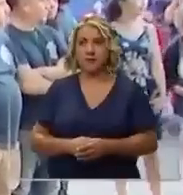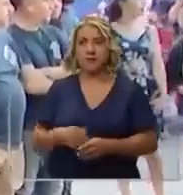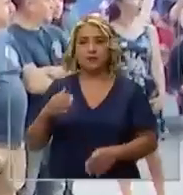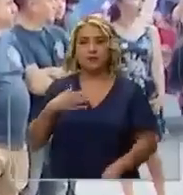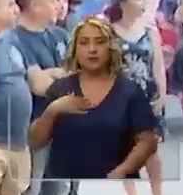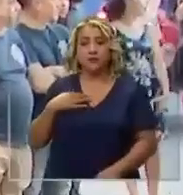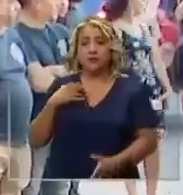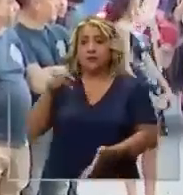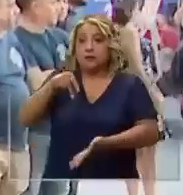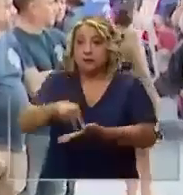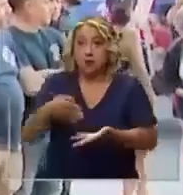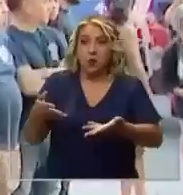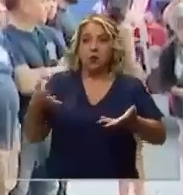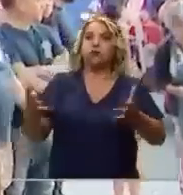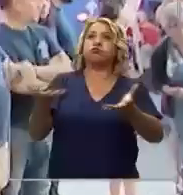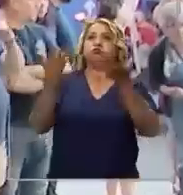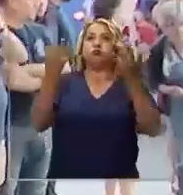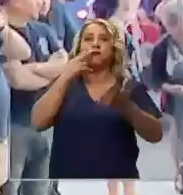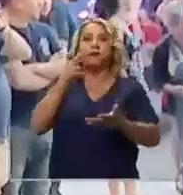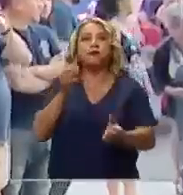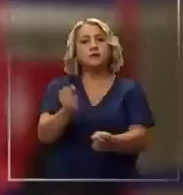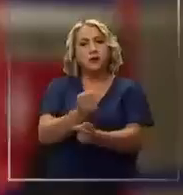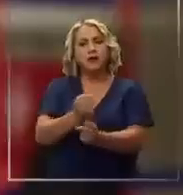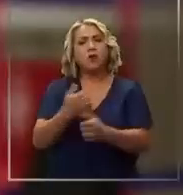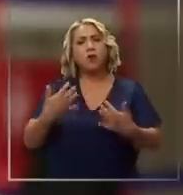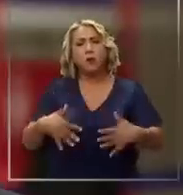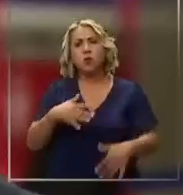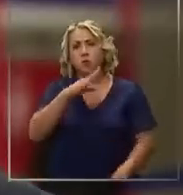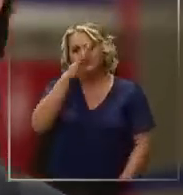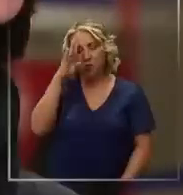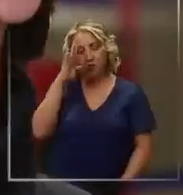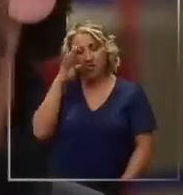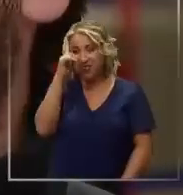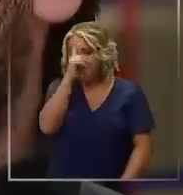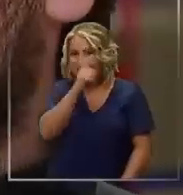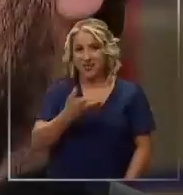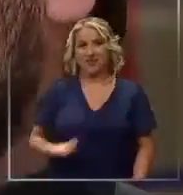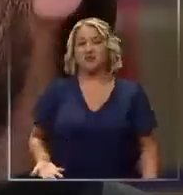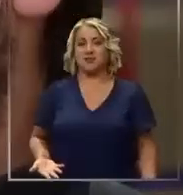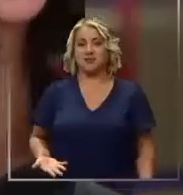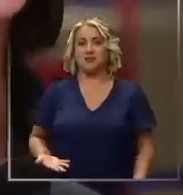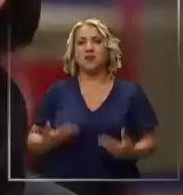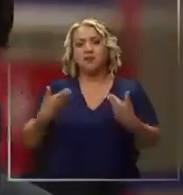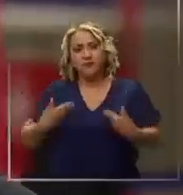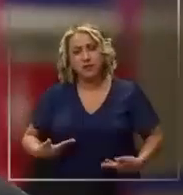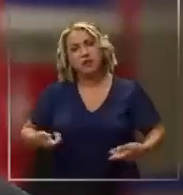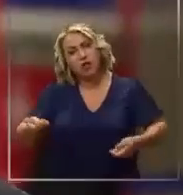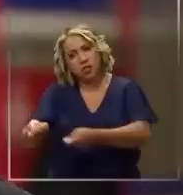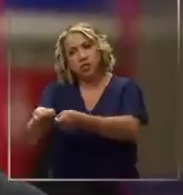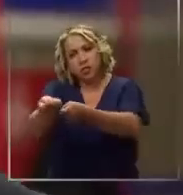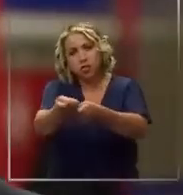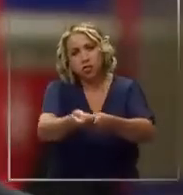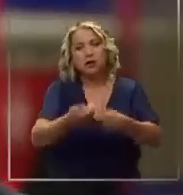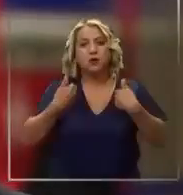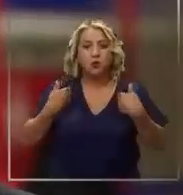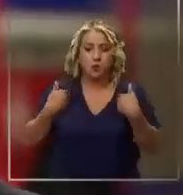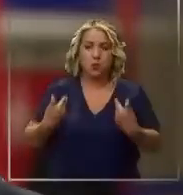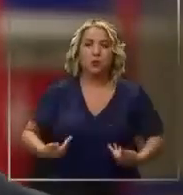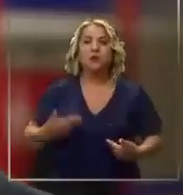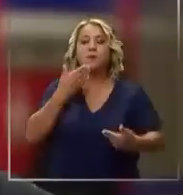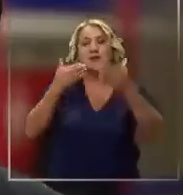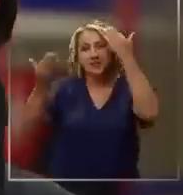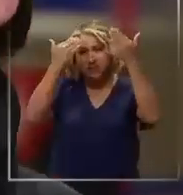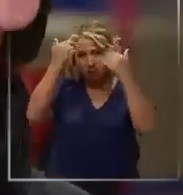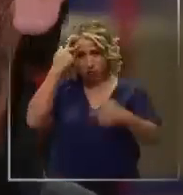con lo que nos íbamos a encontrar, que el trabajo fue bastante intenso, no solo en lo físico, sino que también evidentemente en lo